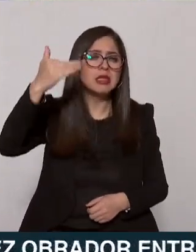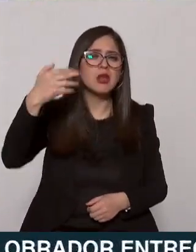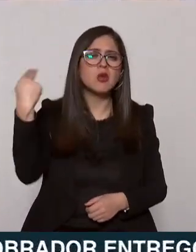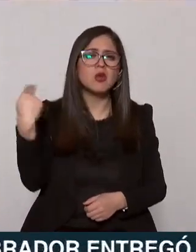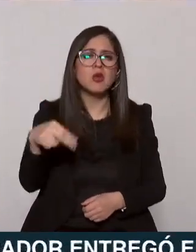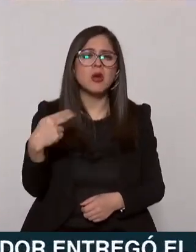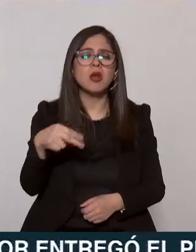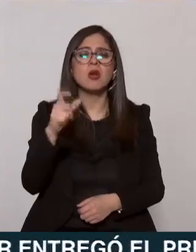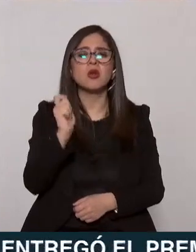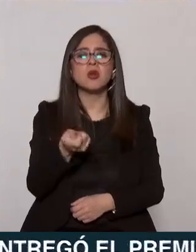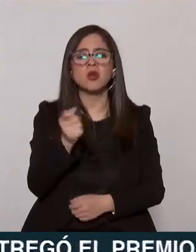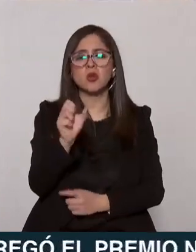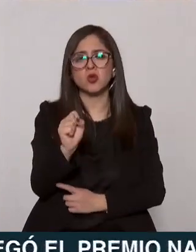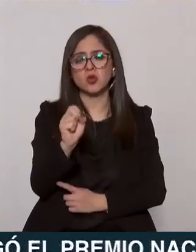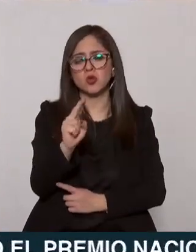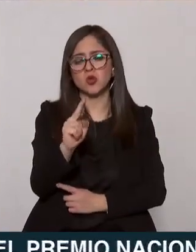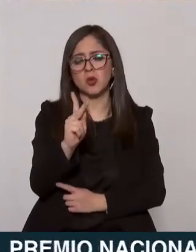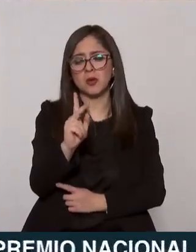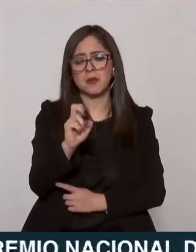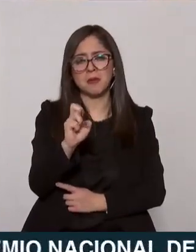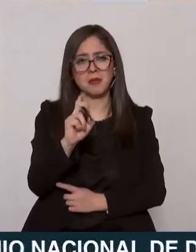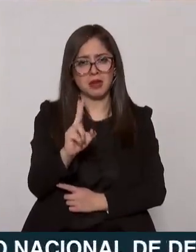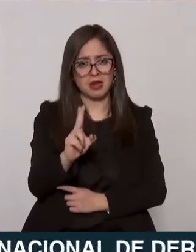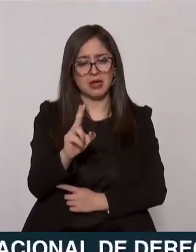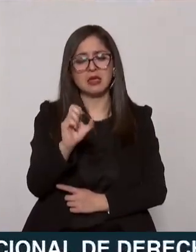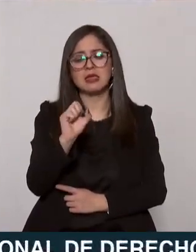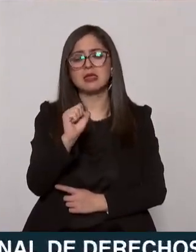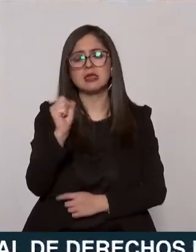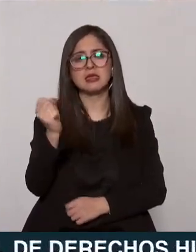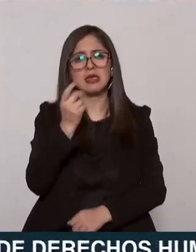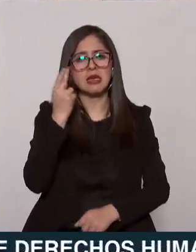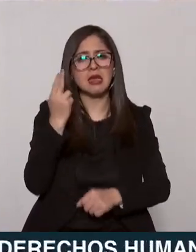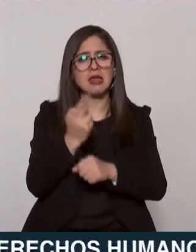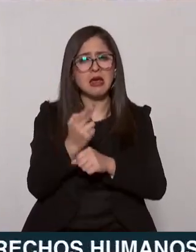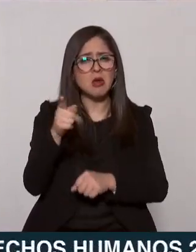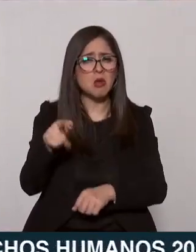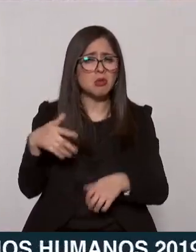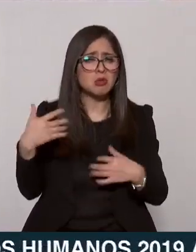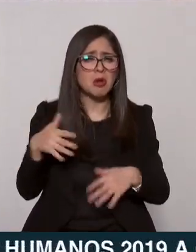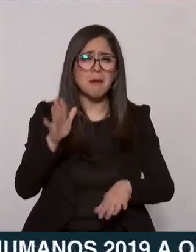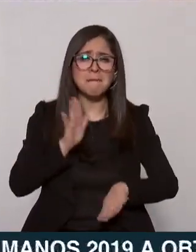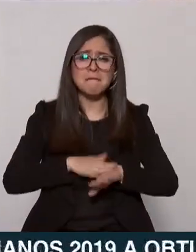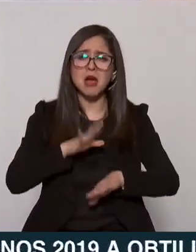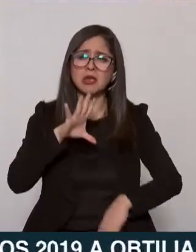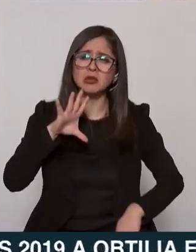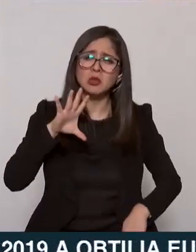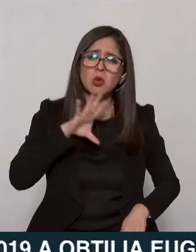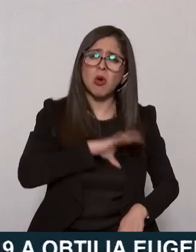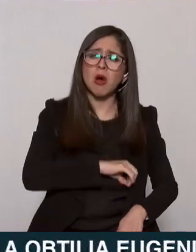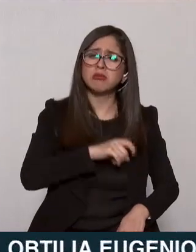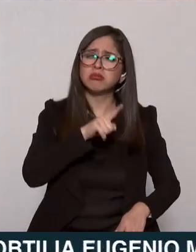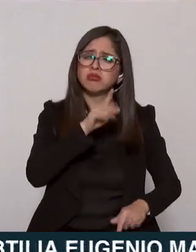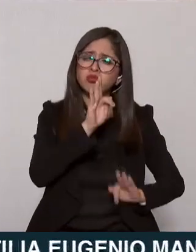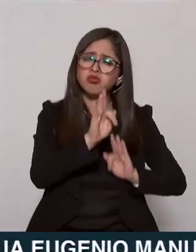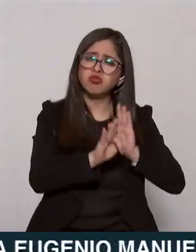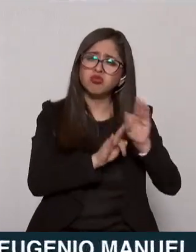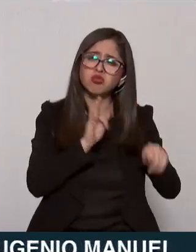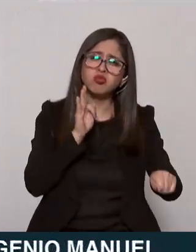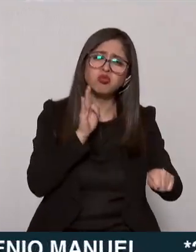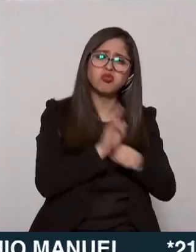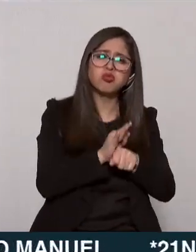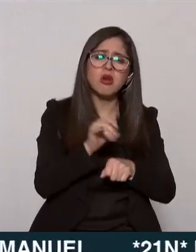llamado supersecretario, que fue el secretario más consentido, más protegido que tuvo la